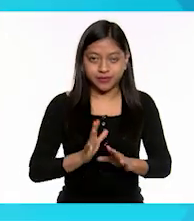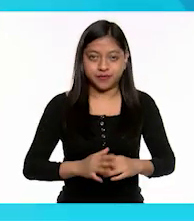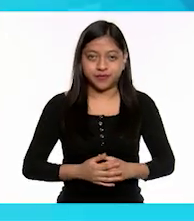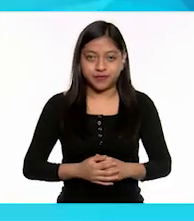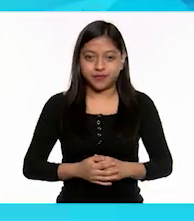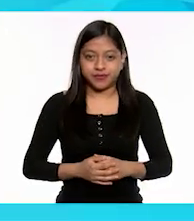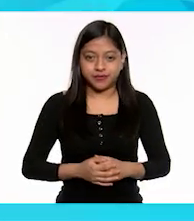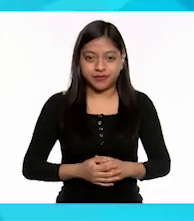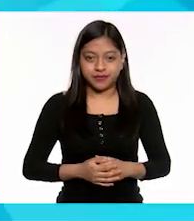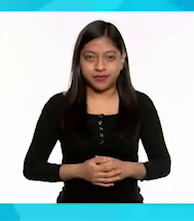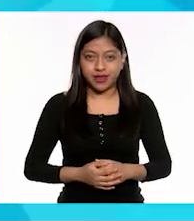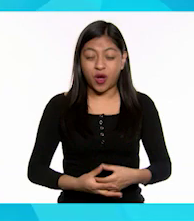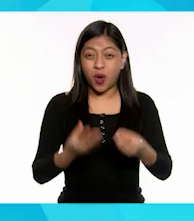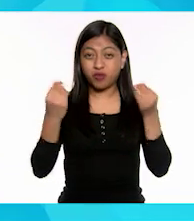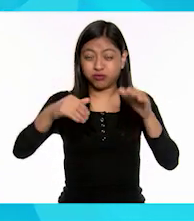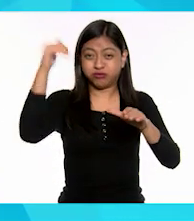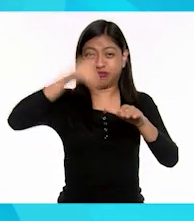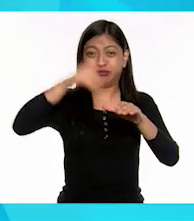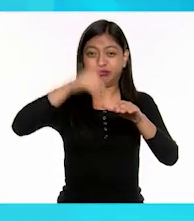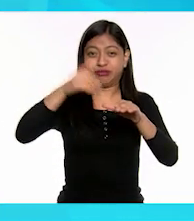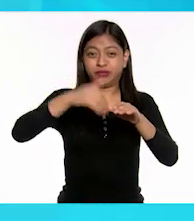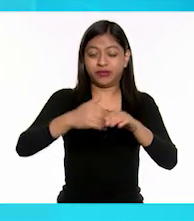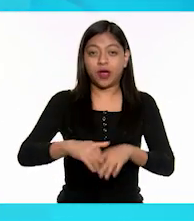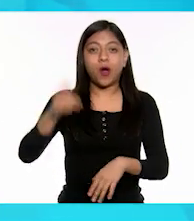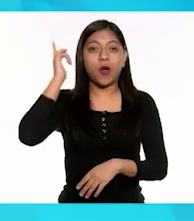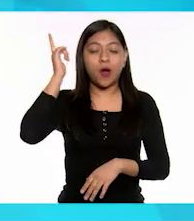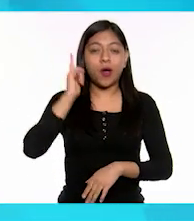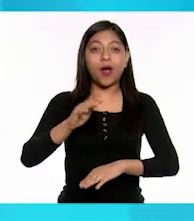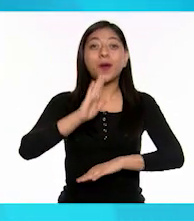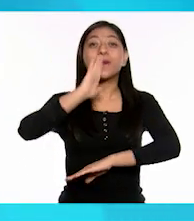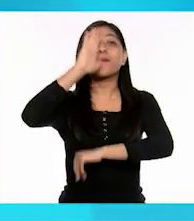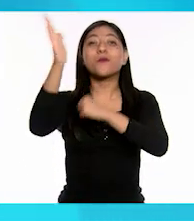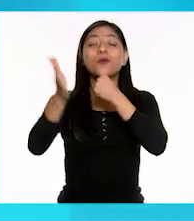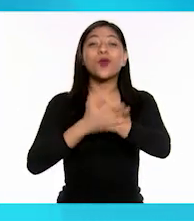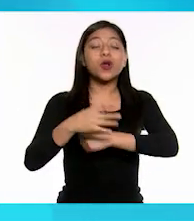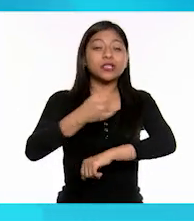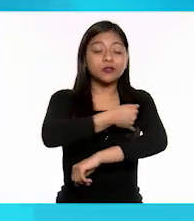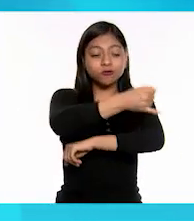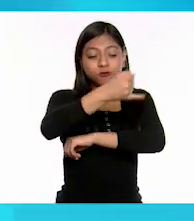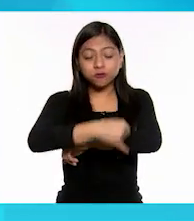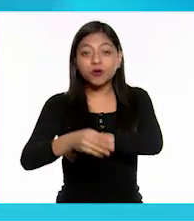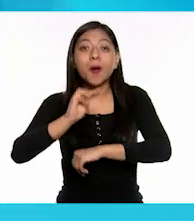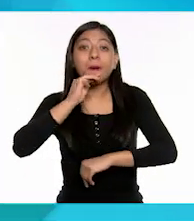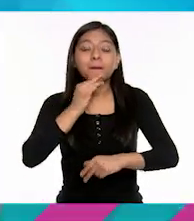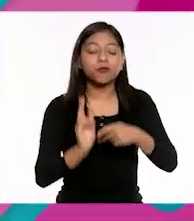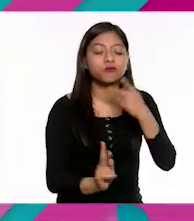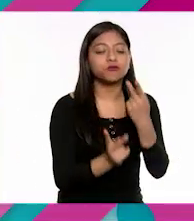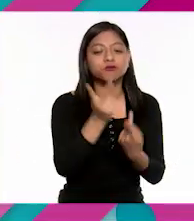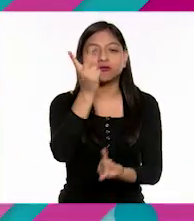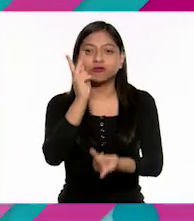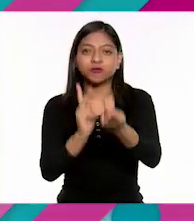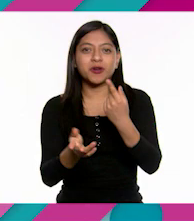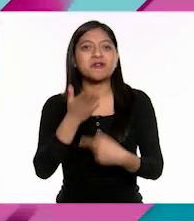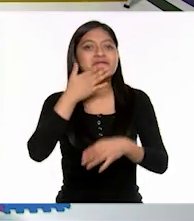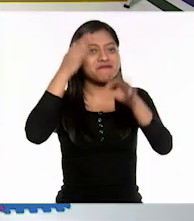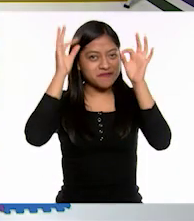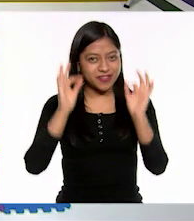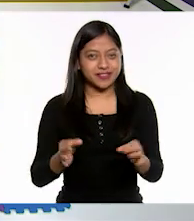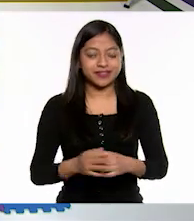entrar muchos al hoyo ojalá que nuestra cosecha de maíz éste sea buena y variada